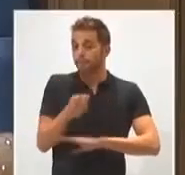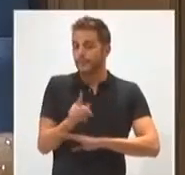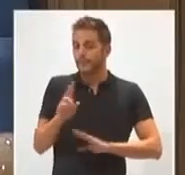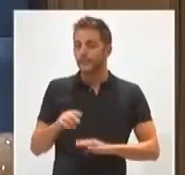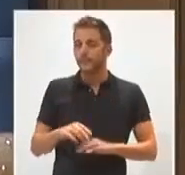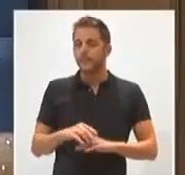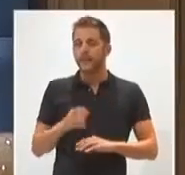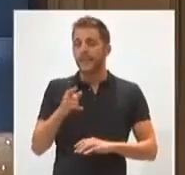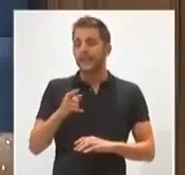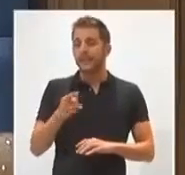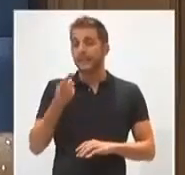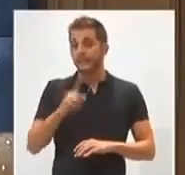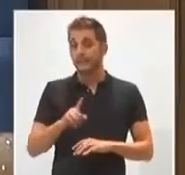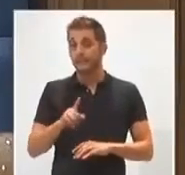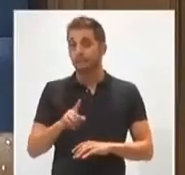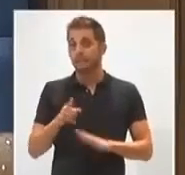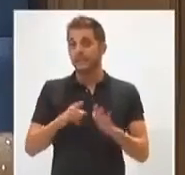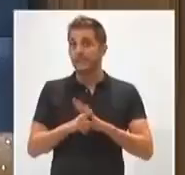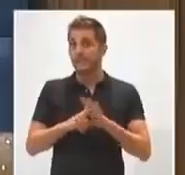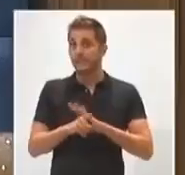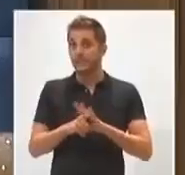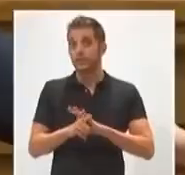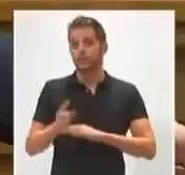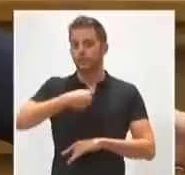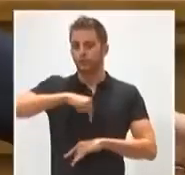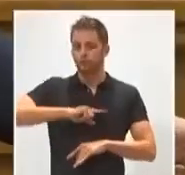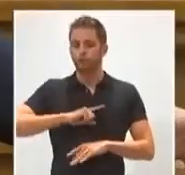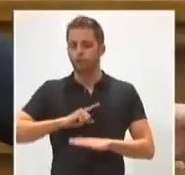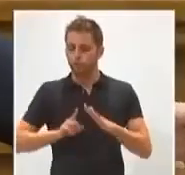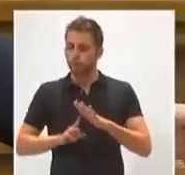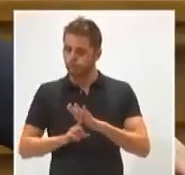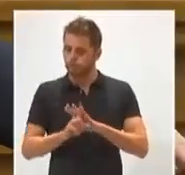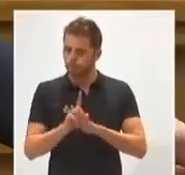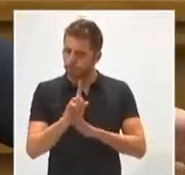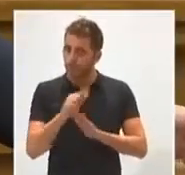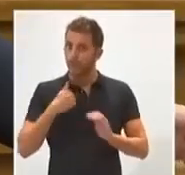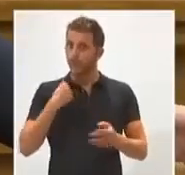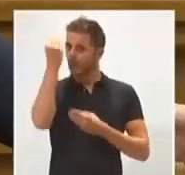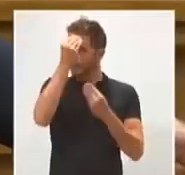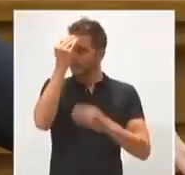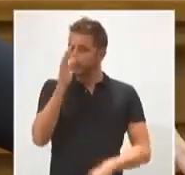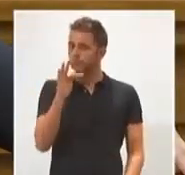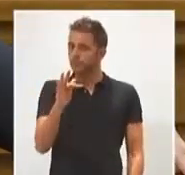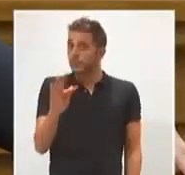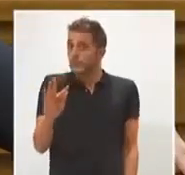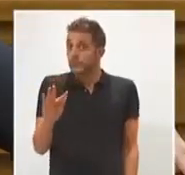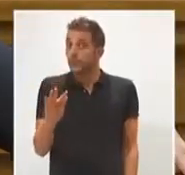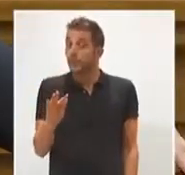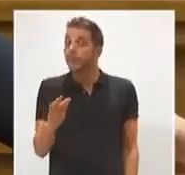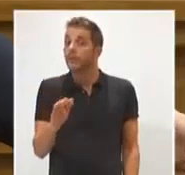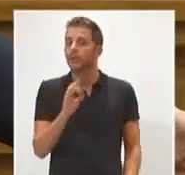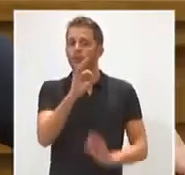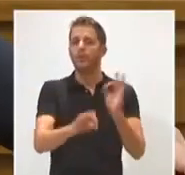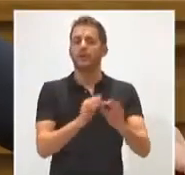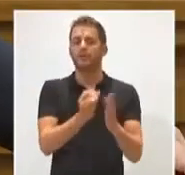pero más allá de esa gestión está muy avanzada y estoy muy optimista lo saben las organizaciones agrarias me